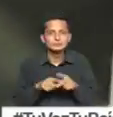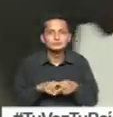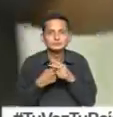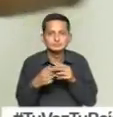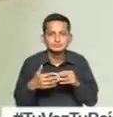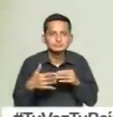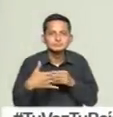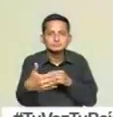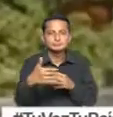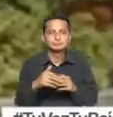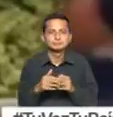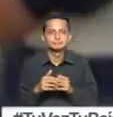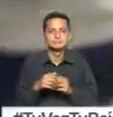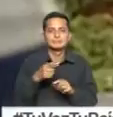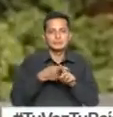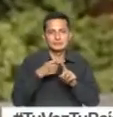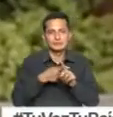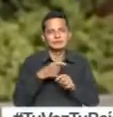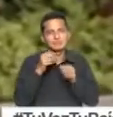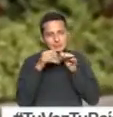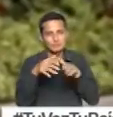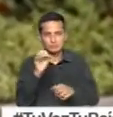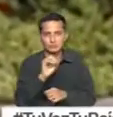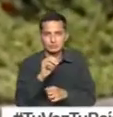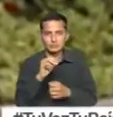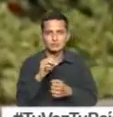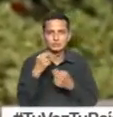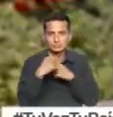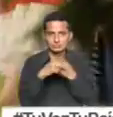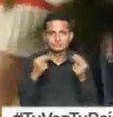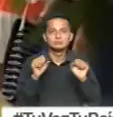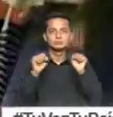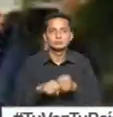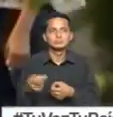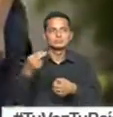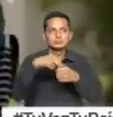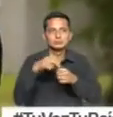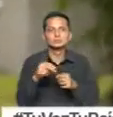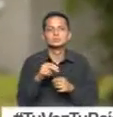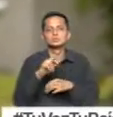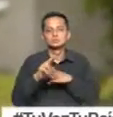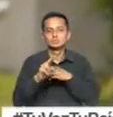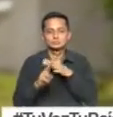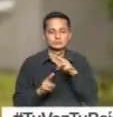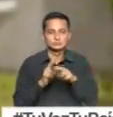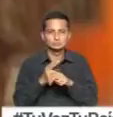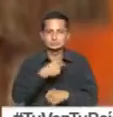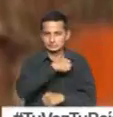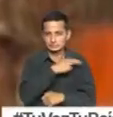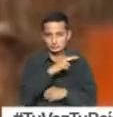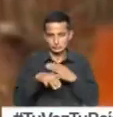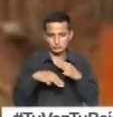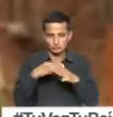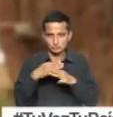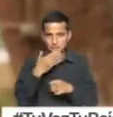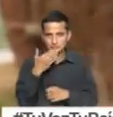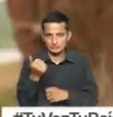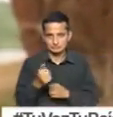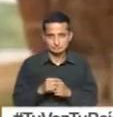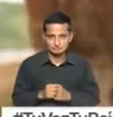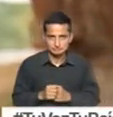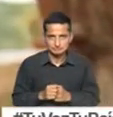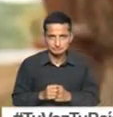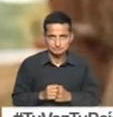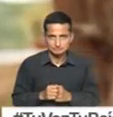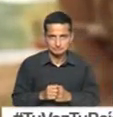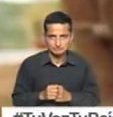su nivelación en los últimos meses de este año para postular en las mejores universidades del mundo. Caterine Morejón,